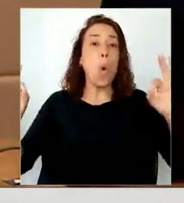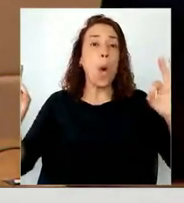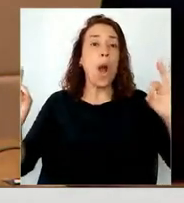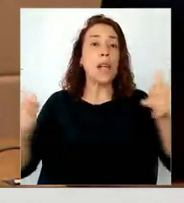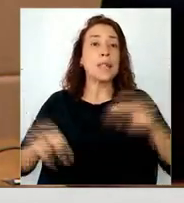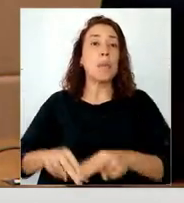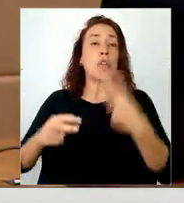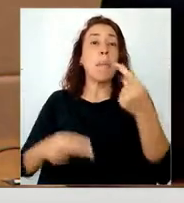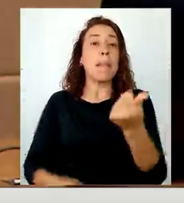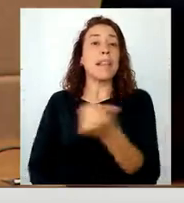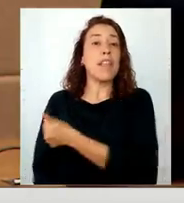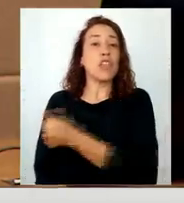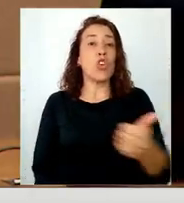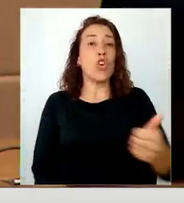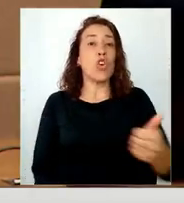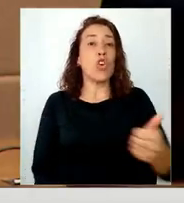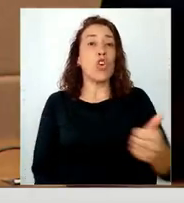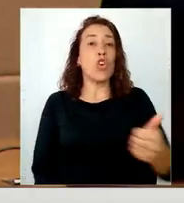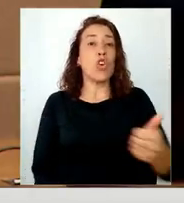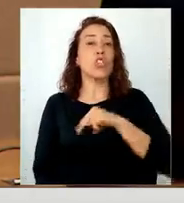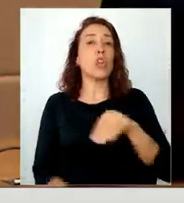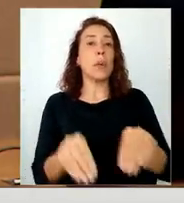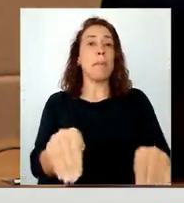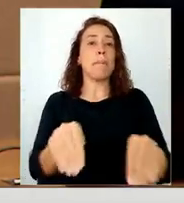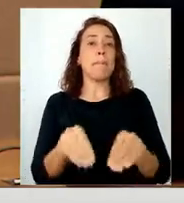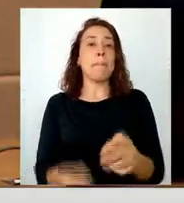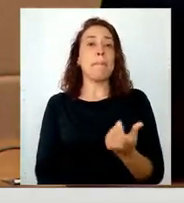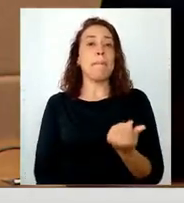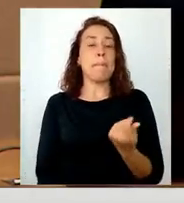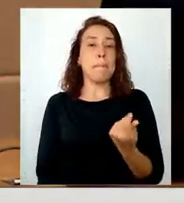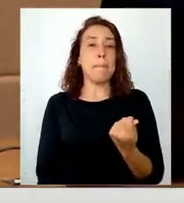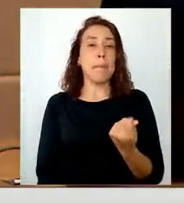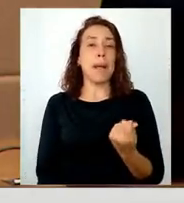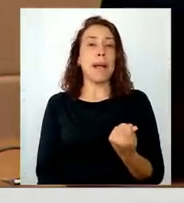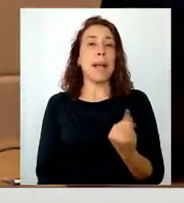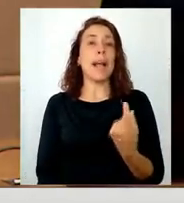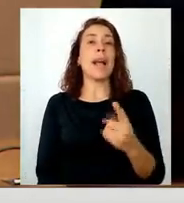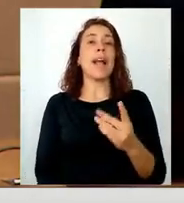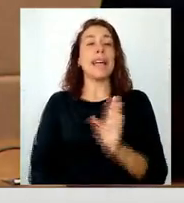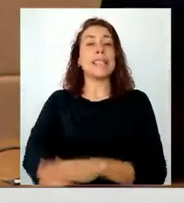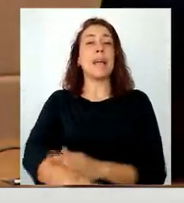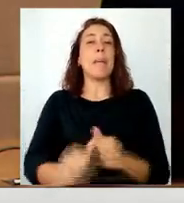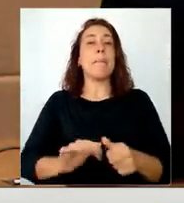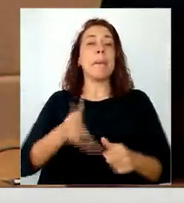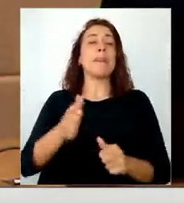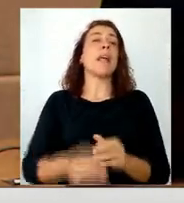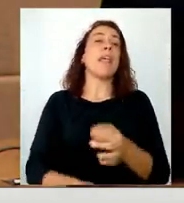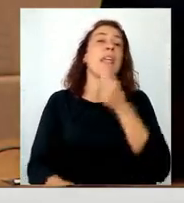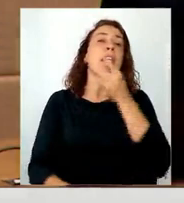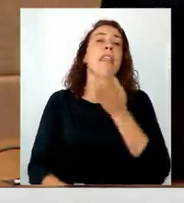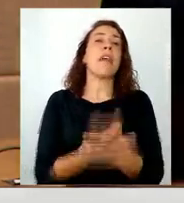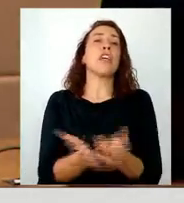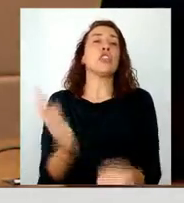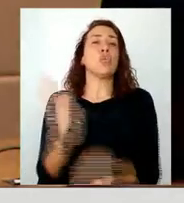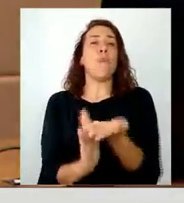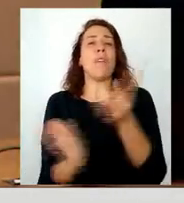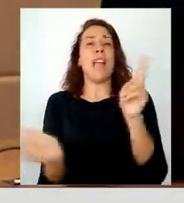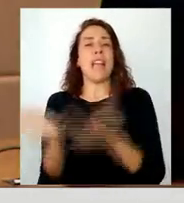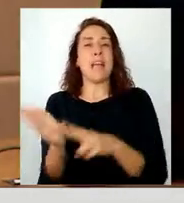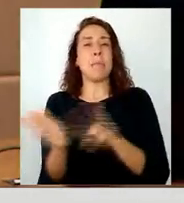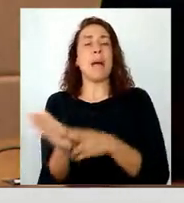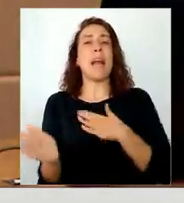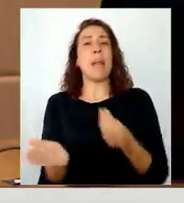en la misma plata por la cual la izquierda constantemente está demandando que subamos los impuestos que quieren más plata que la reforma